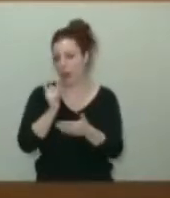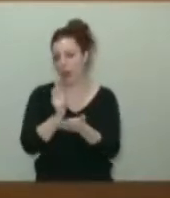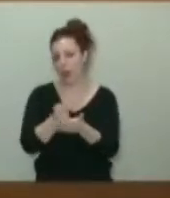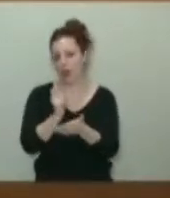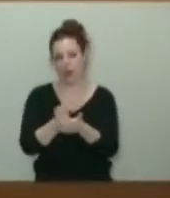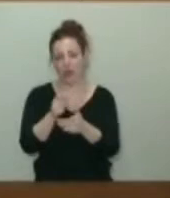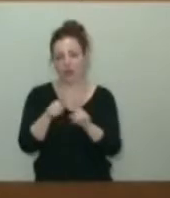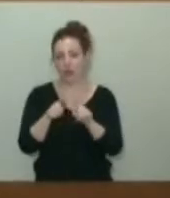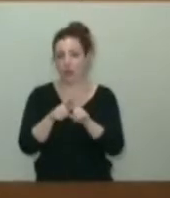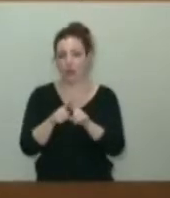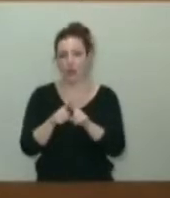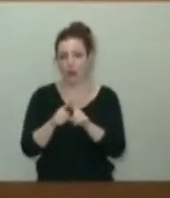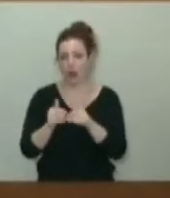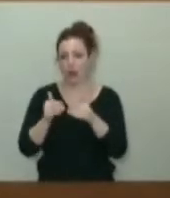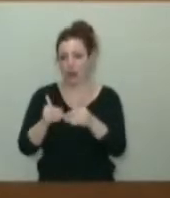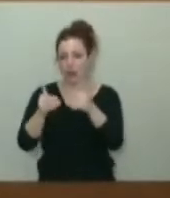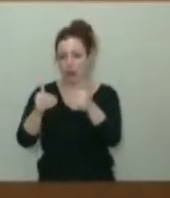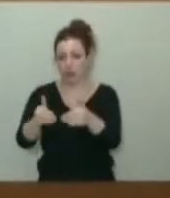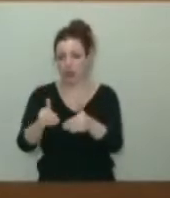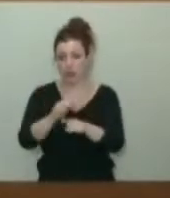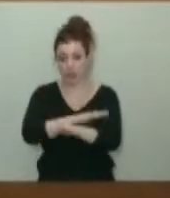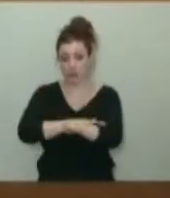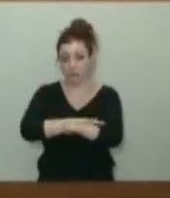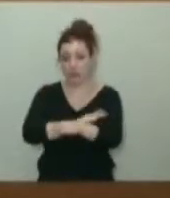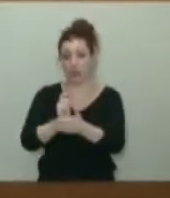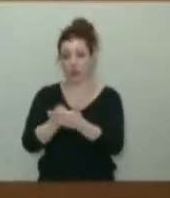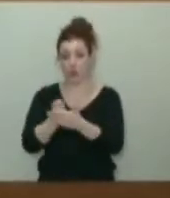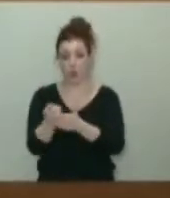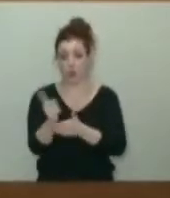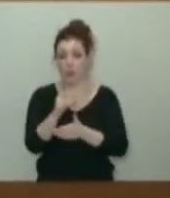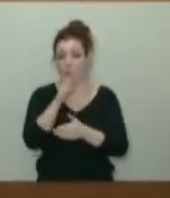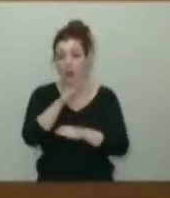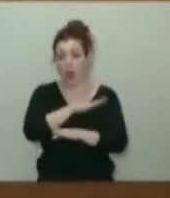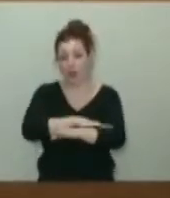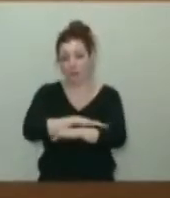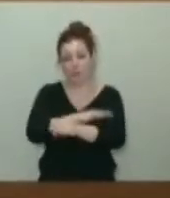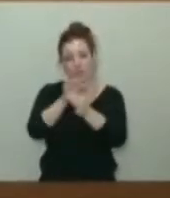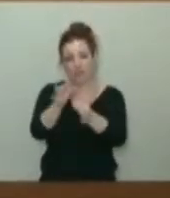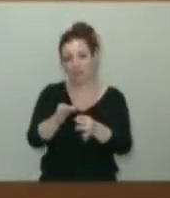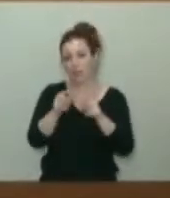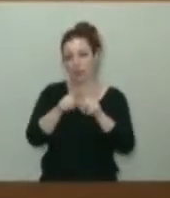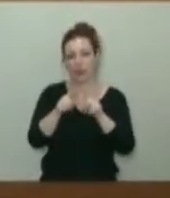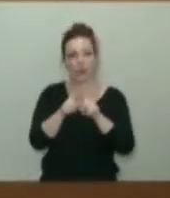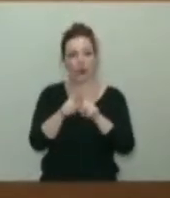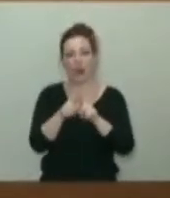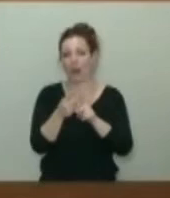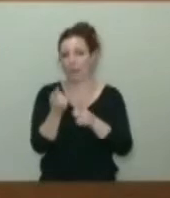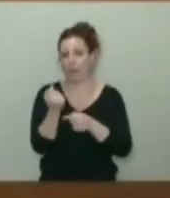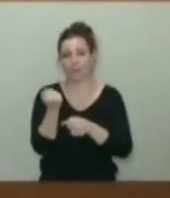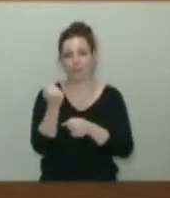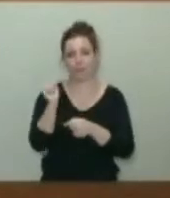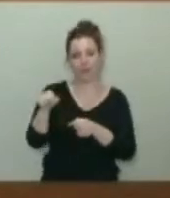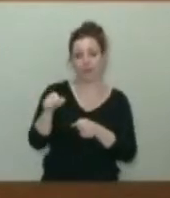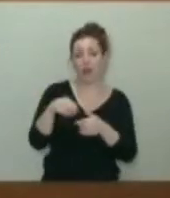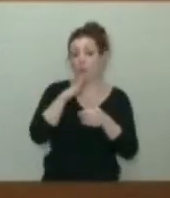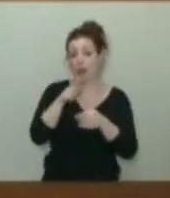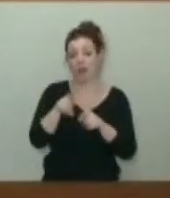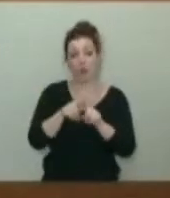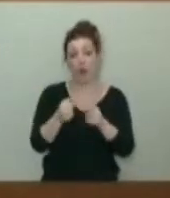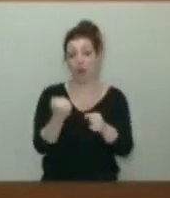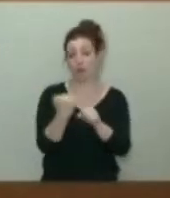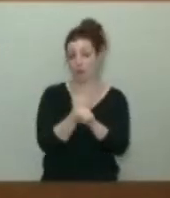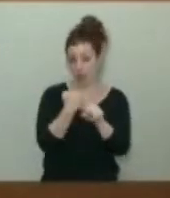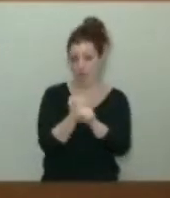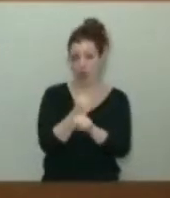crónico de la morosidad desde la Administración siempre ha mirado para otro lado. Había carga de trabajo en los